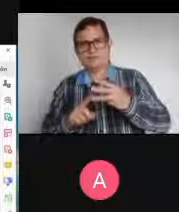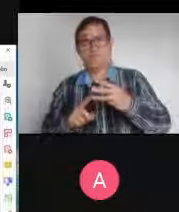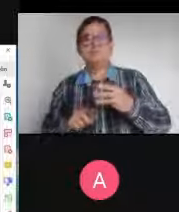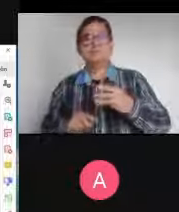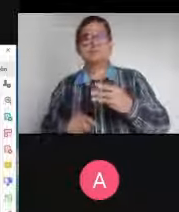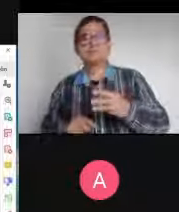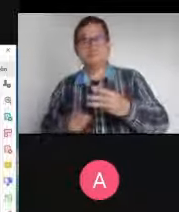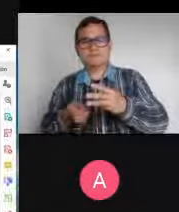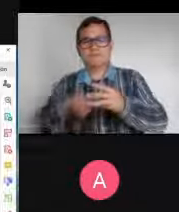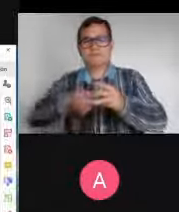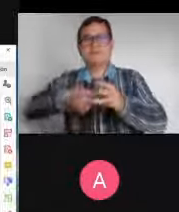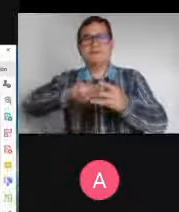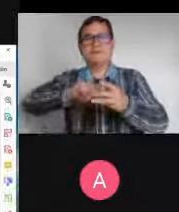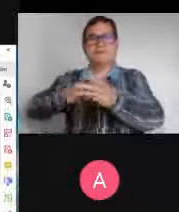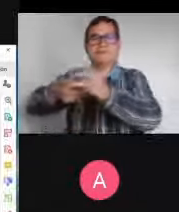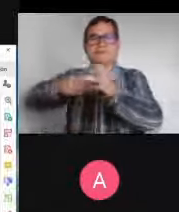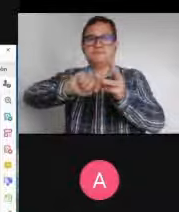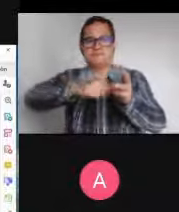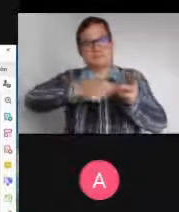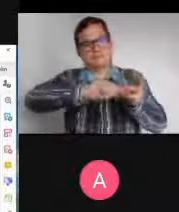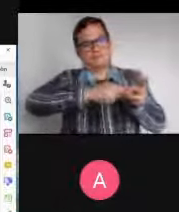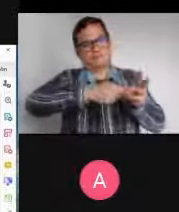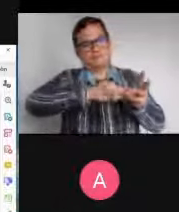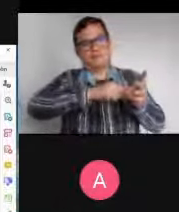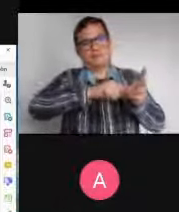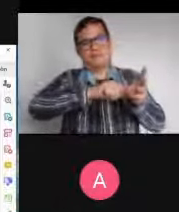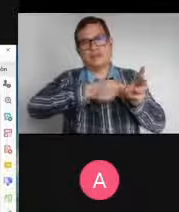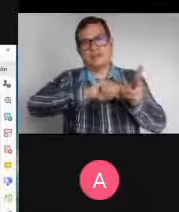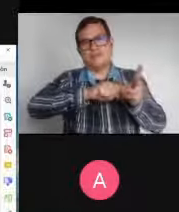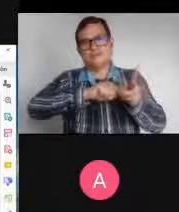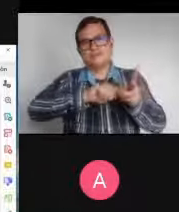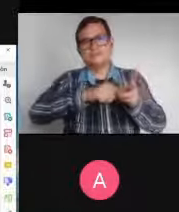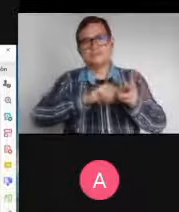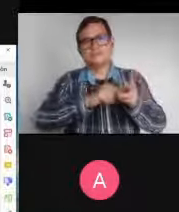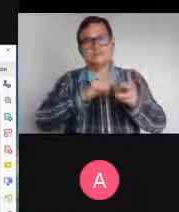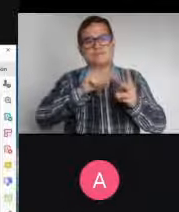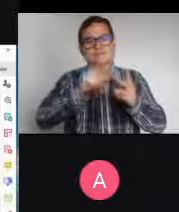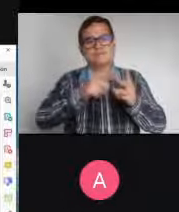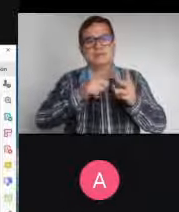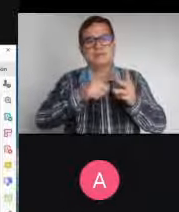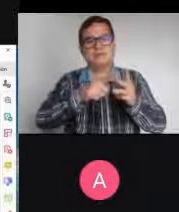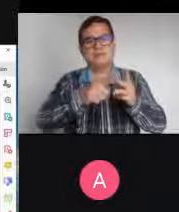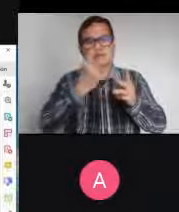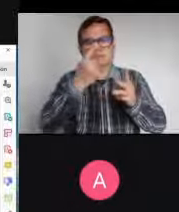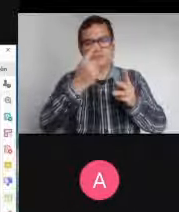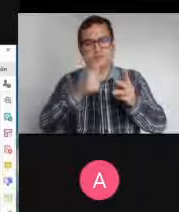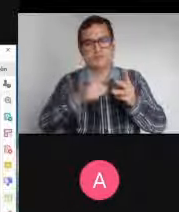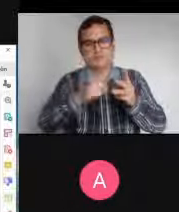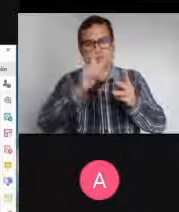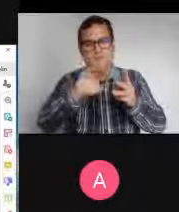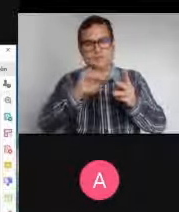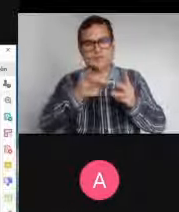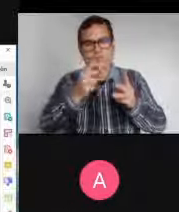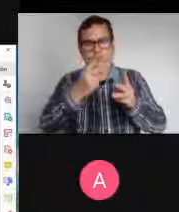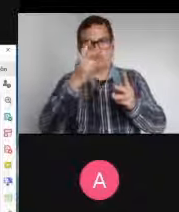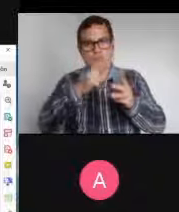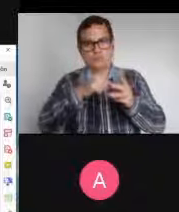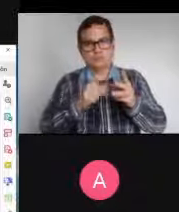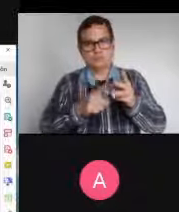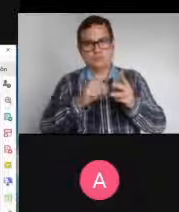vienen conectadas internamente esas terminales. Trae una en el centro y dos laterales. En la